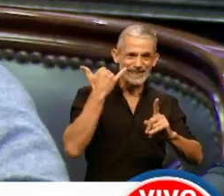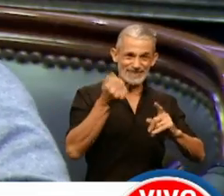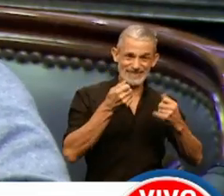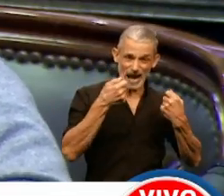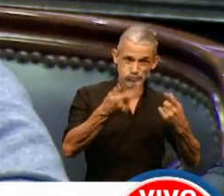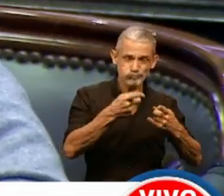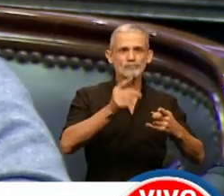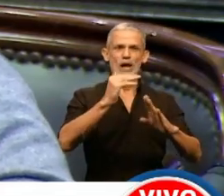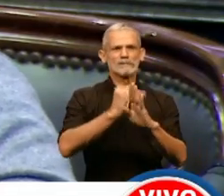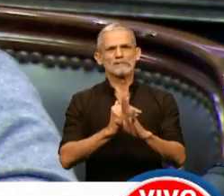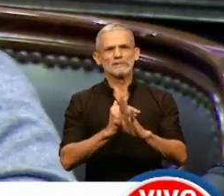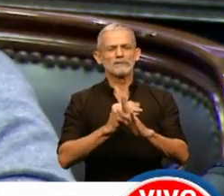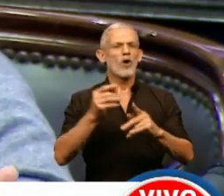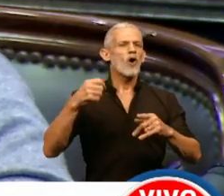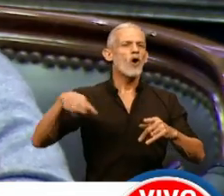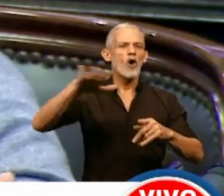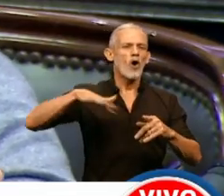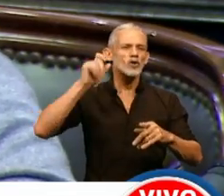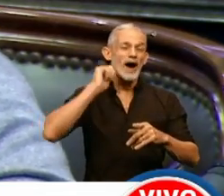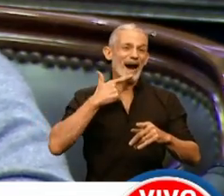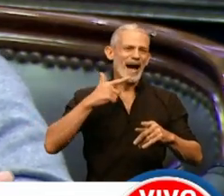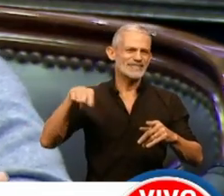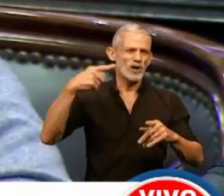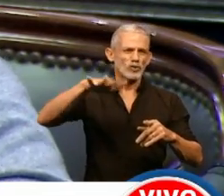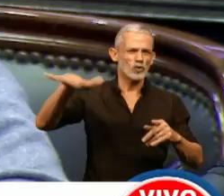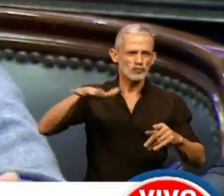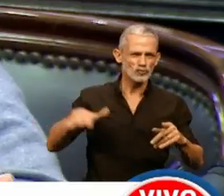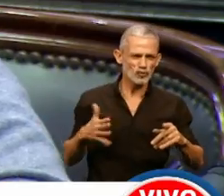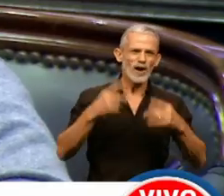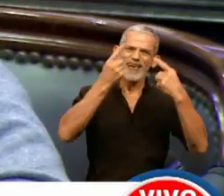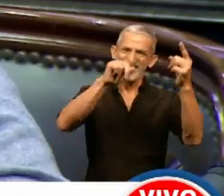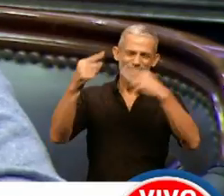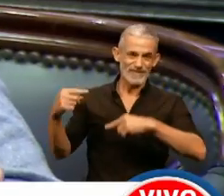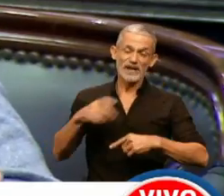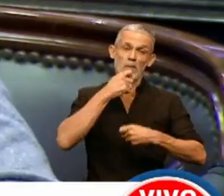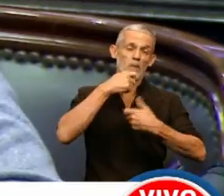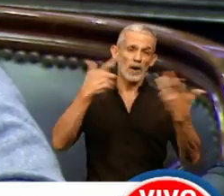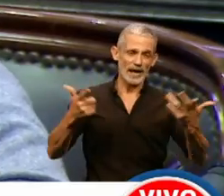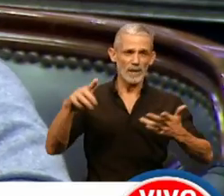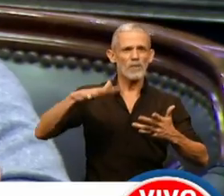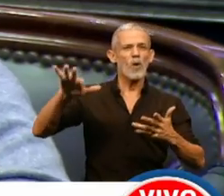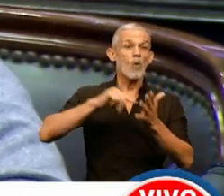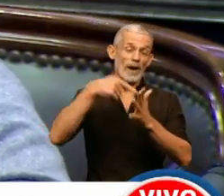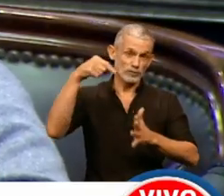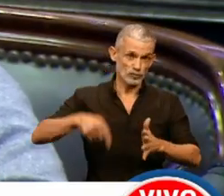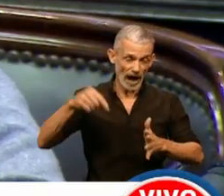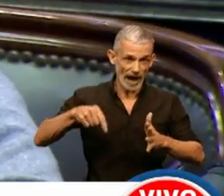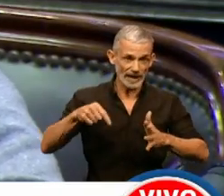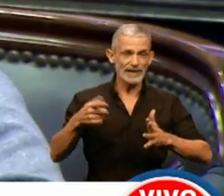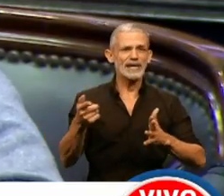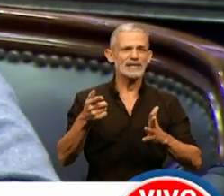en comparación con los usuarios de gas del resto de zonas climáticas zonas por ejemplo los usuarios de la ciudad buenos aires